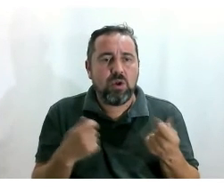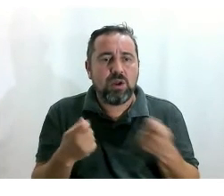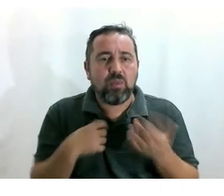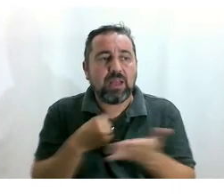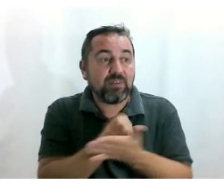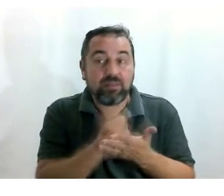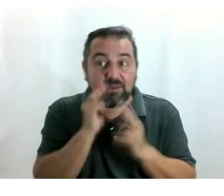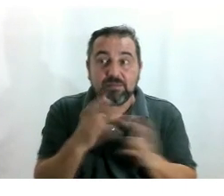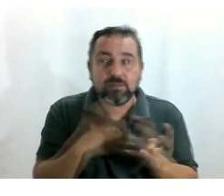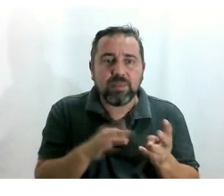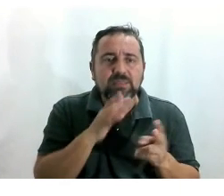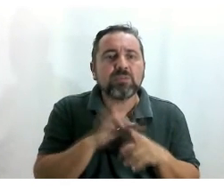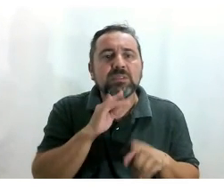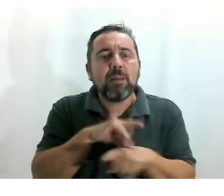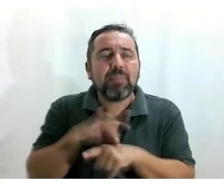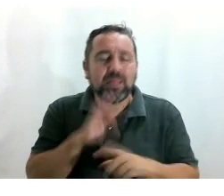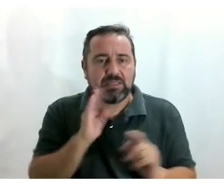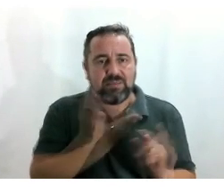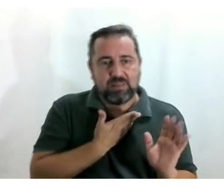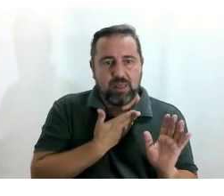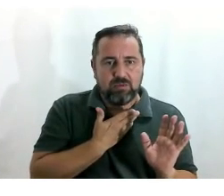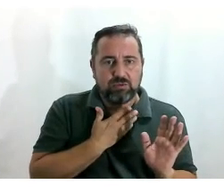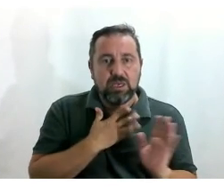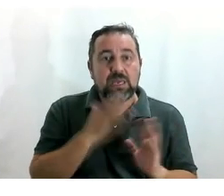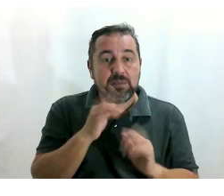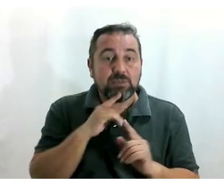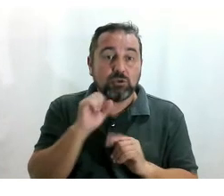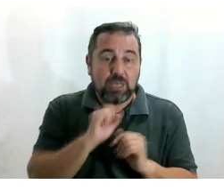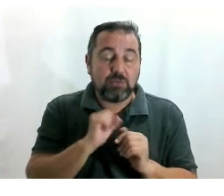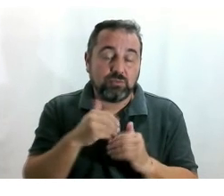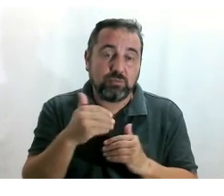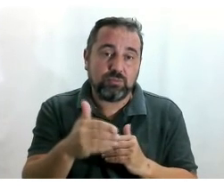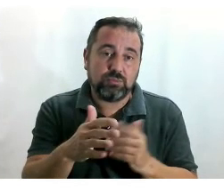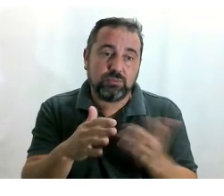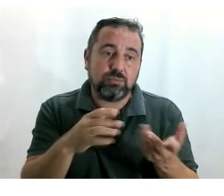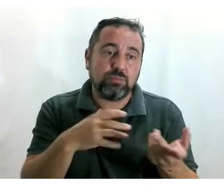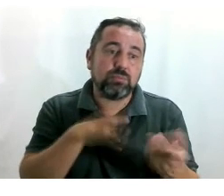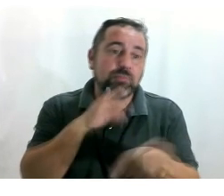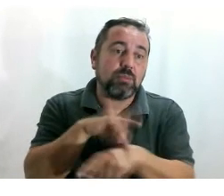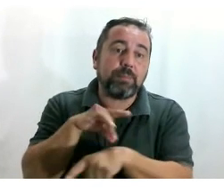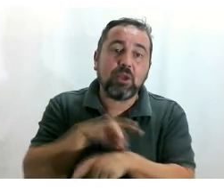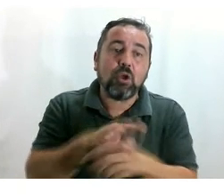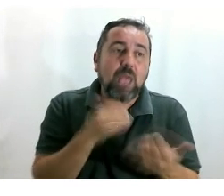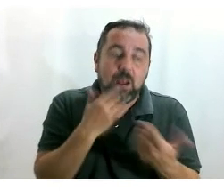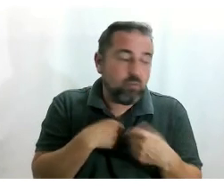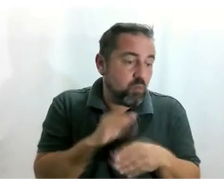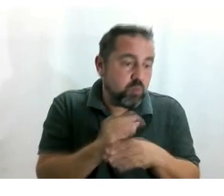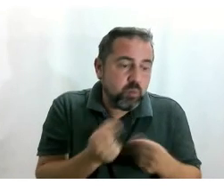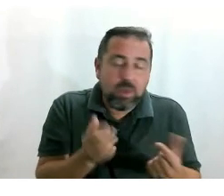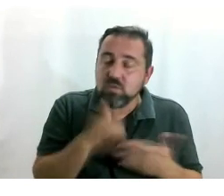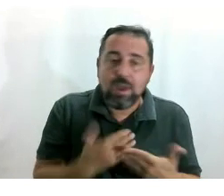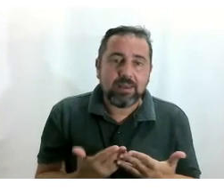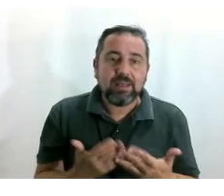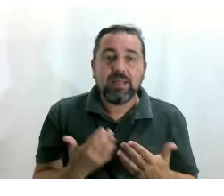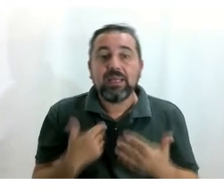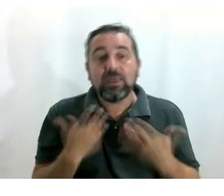porque son muchos pacientes afectados y más que van a ser en los siguientes años, y una patología que a día de hoy no tiene ninguna cura. Entonces, el que dé con